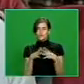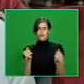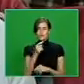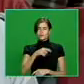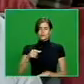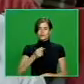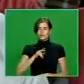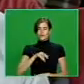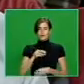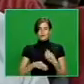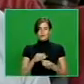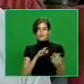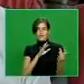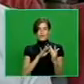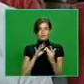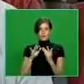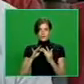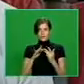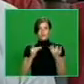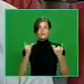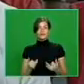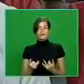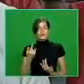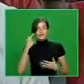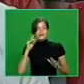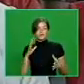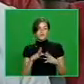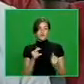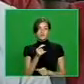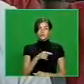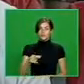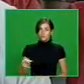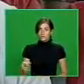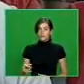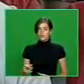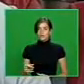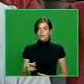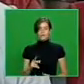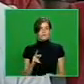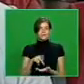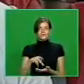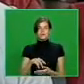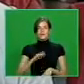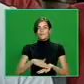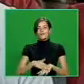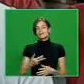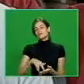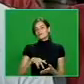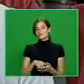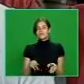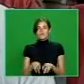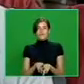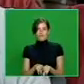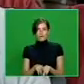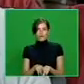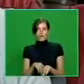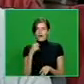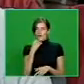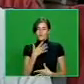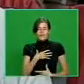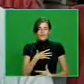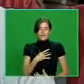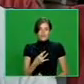gente con que hemos venido haciendo contacto ya pareciera que todo el mundo se suma porque es como un